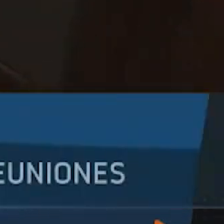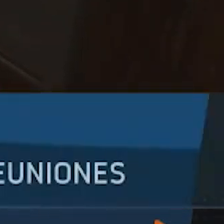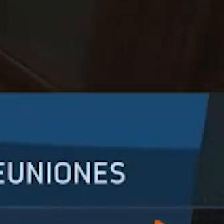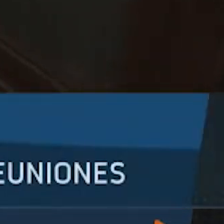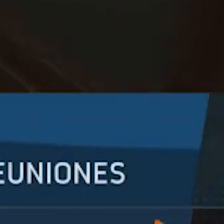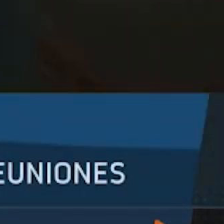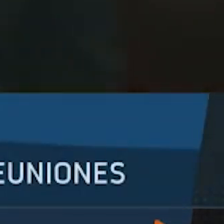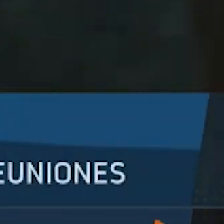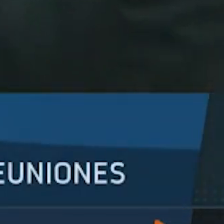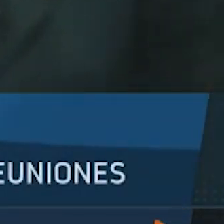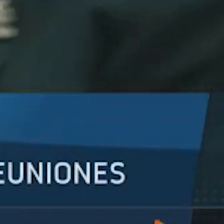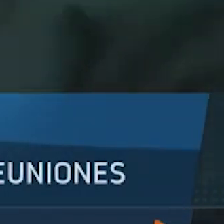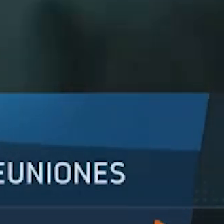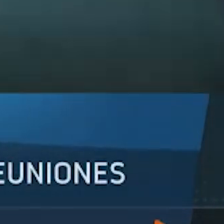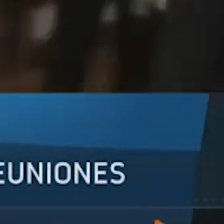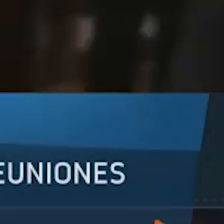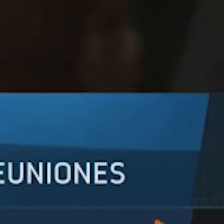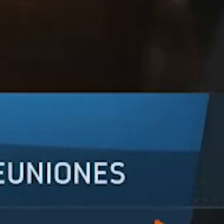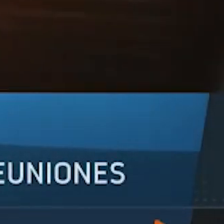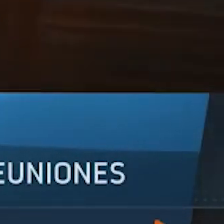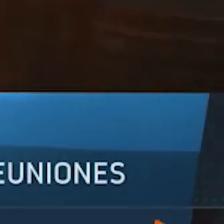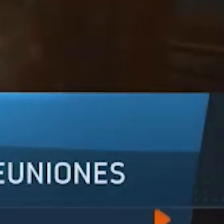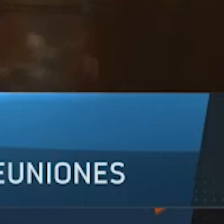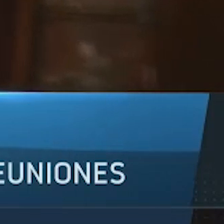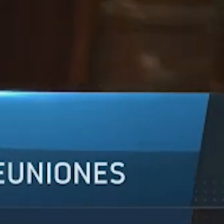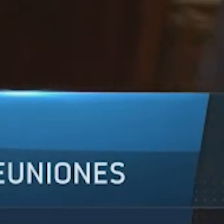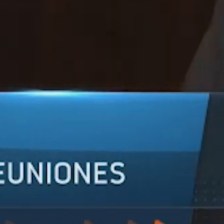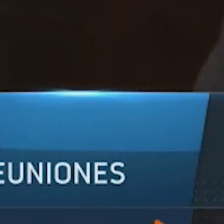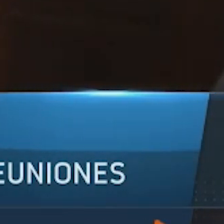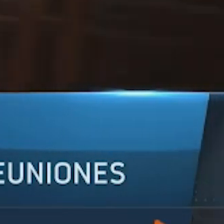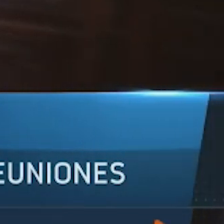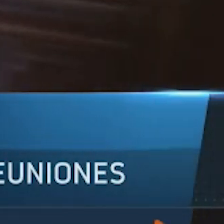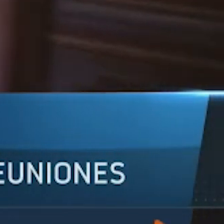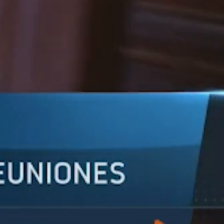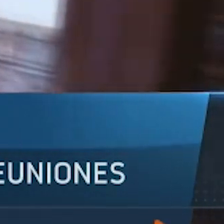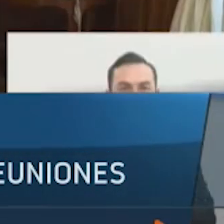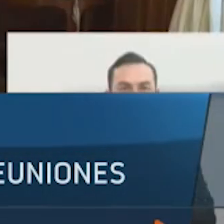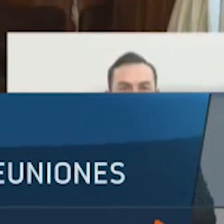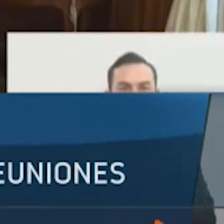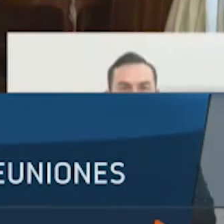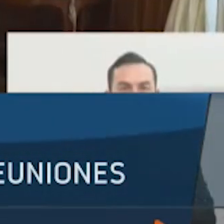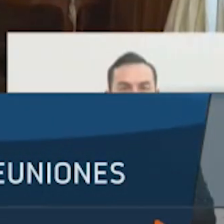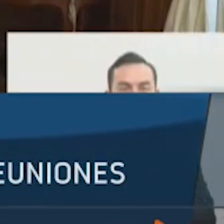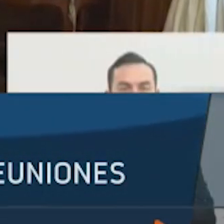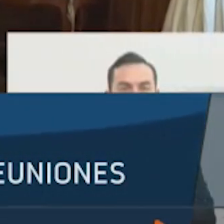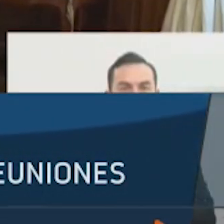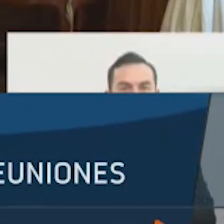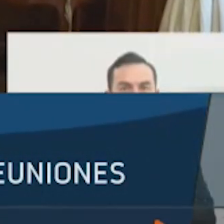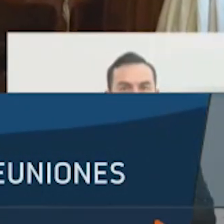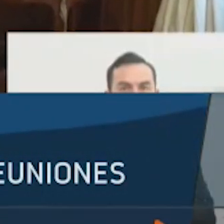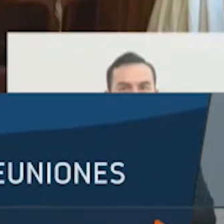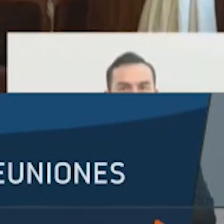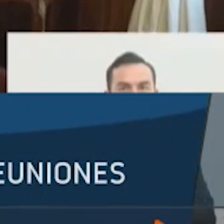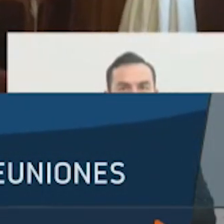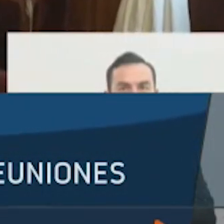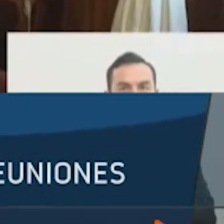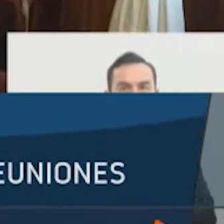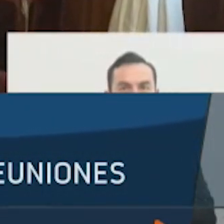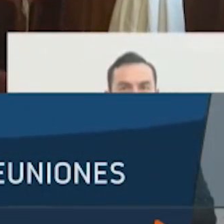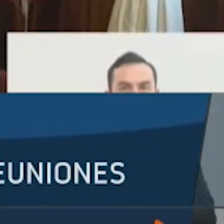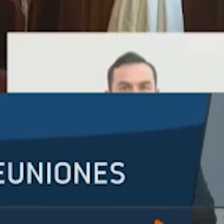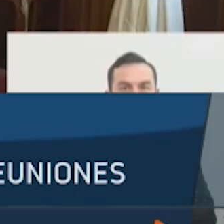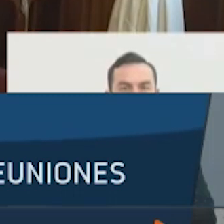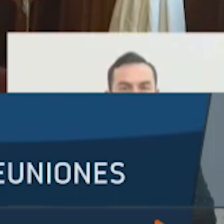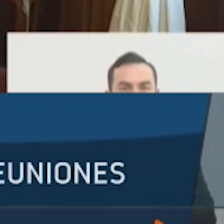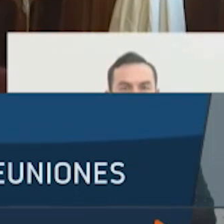y de reuniones con importantes funcionarios el mandatario visitó primero la cámara de senadores del país suramericano donde